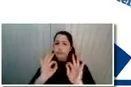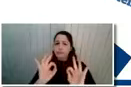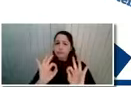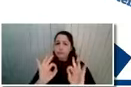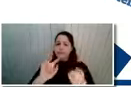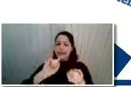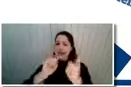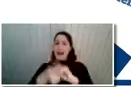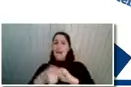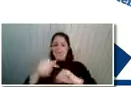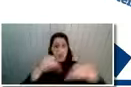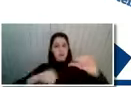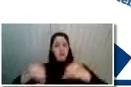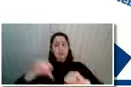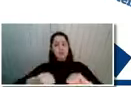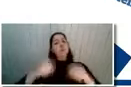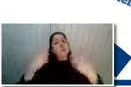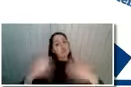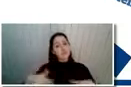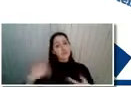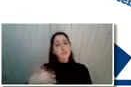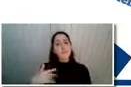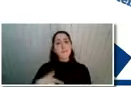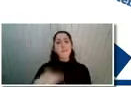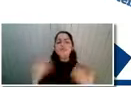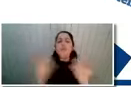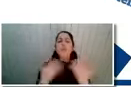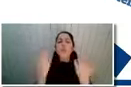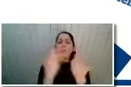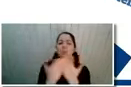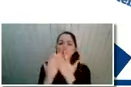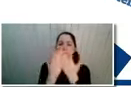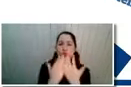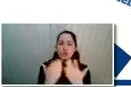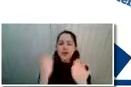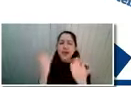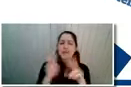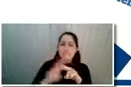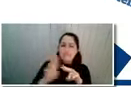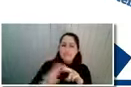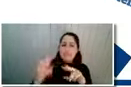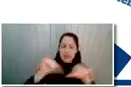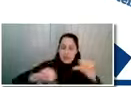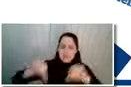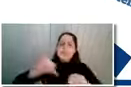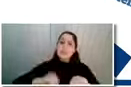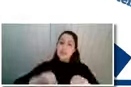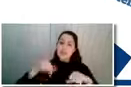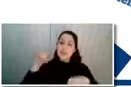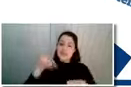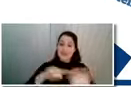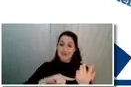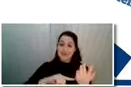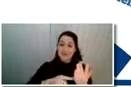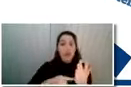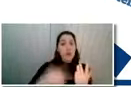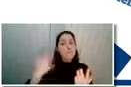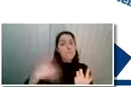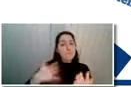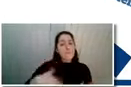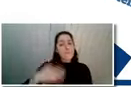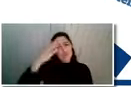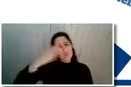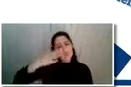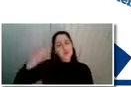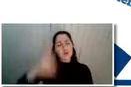en cómo podemos estudiar, hacer ciencia y utilizar biología molecular después de esta técnica. Entonces, eso es nuevamente